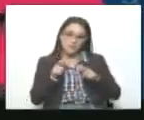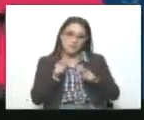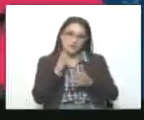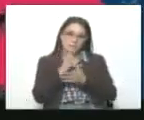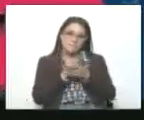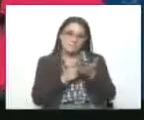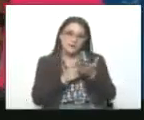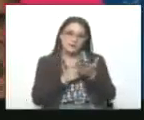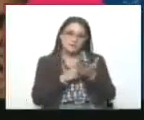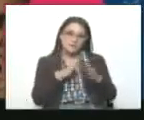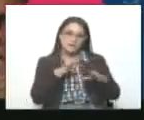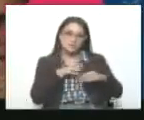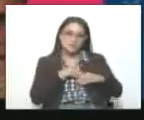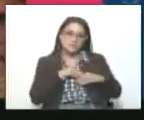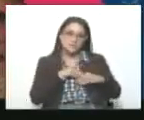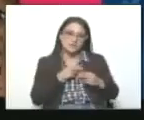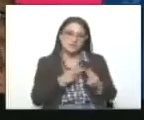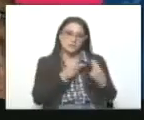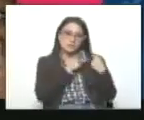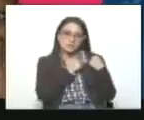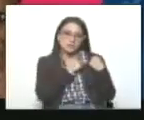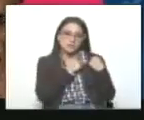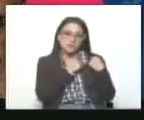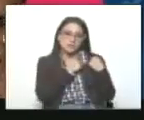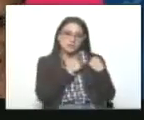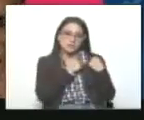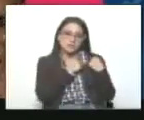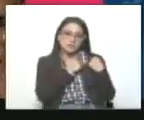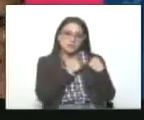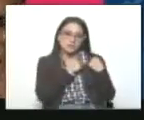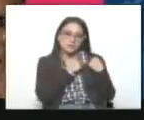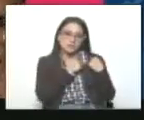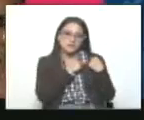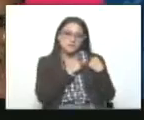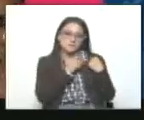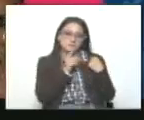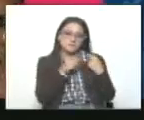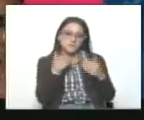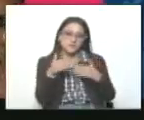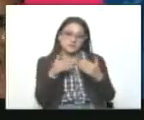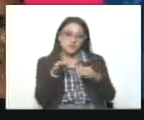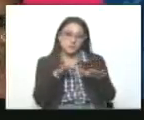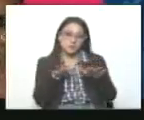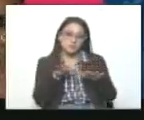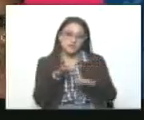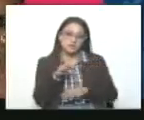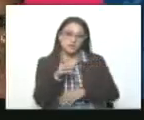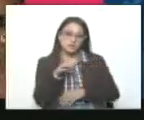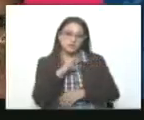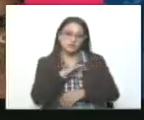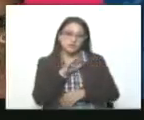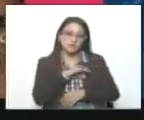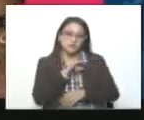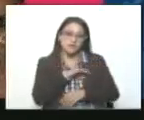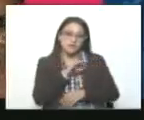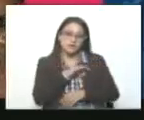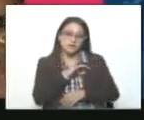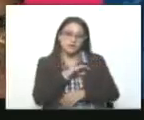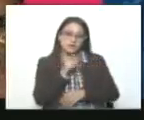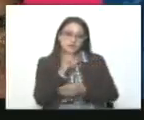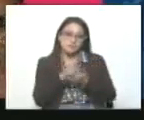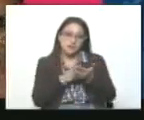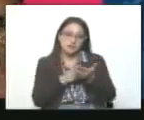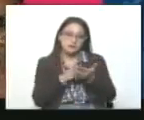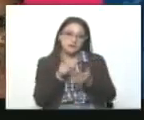eso es, bueno, asumir esta gran responsabilidad y este reto que también venimos construyendo desde los movimientos sociales. Y parte de este